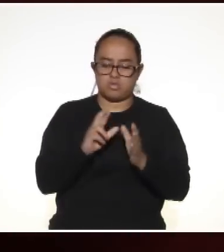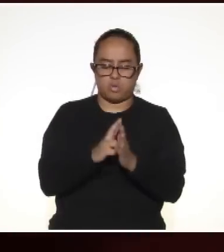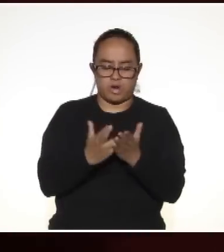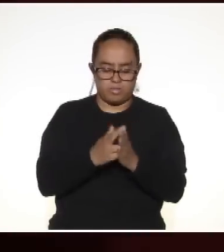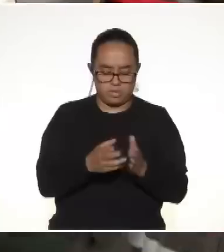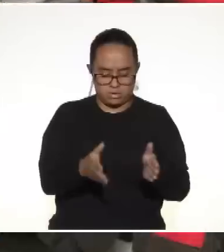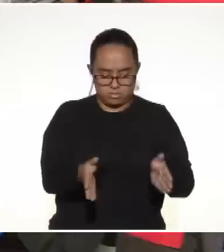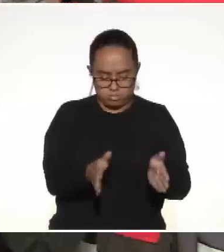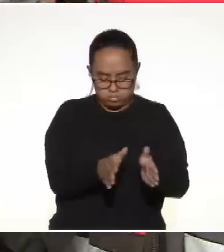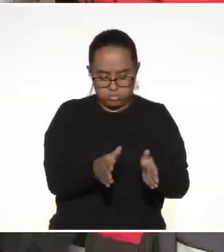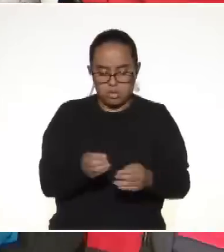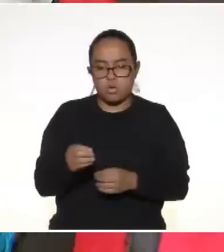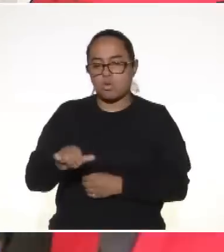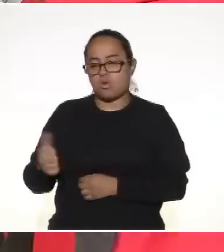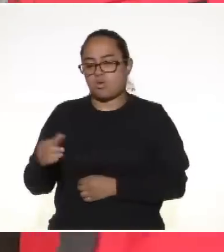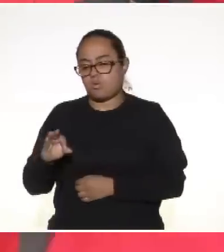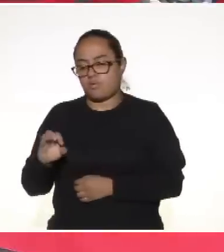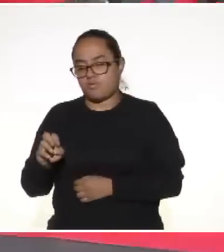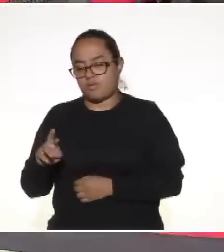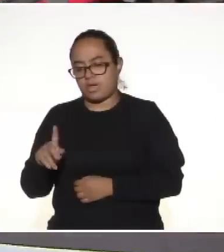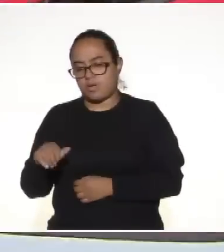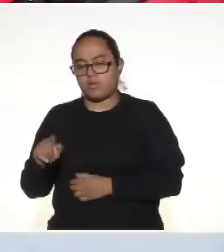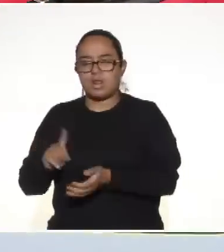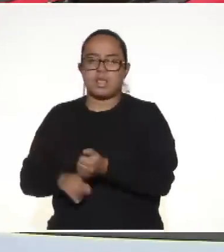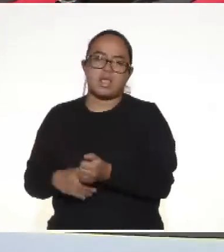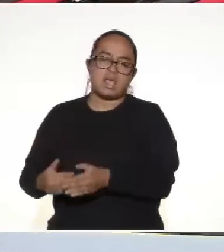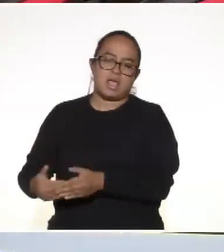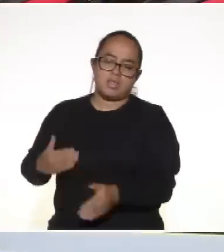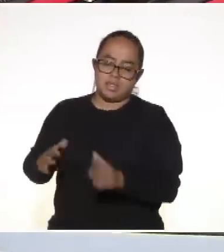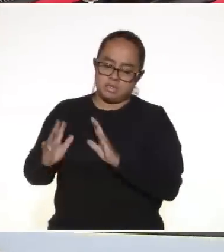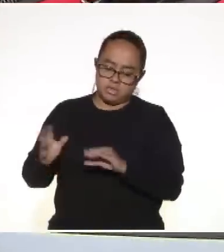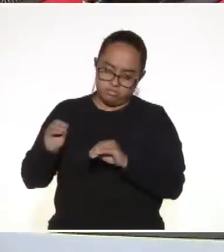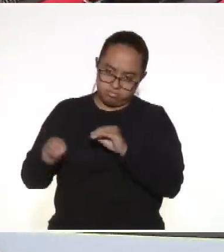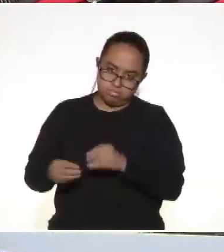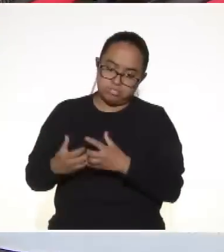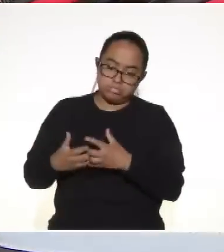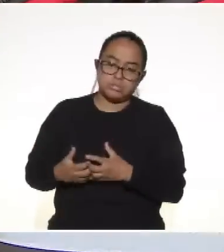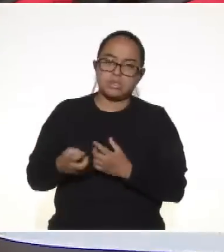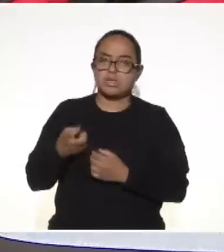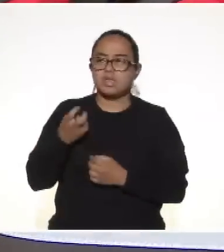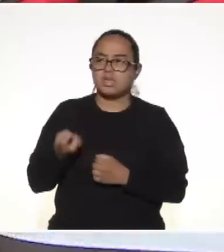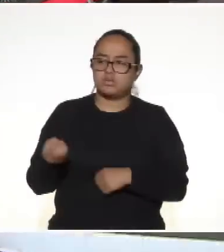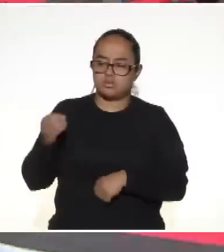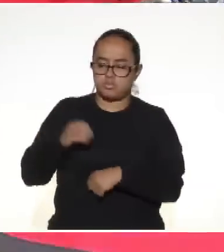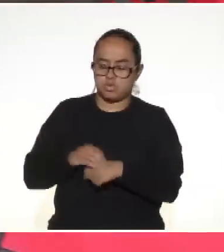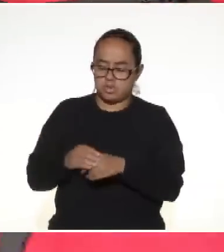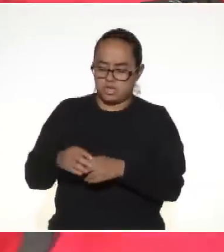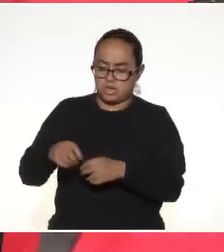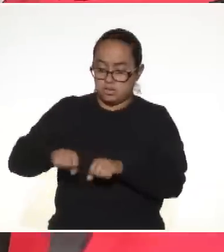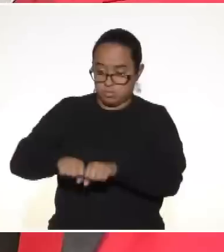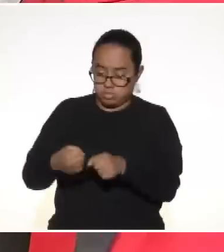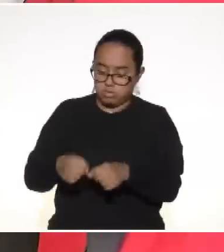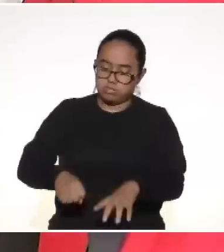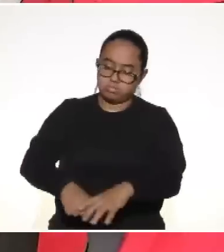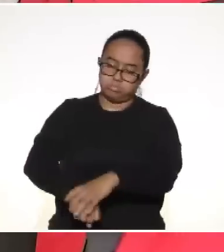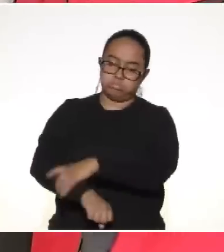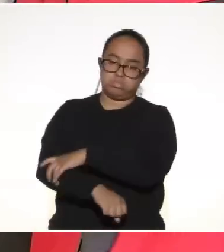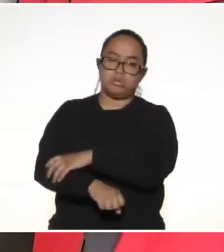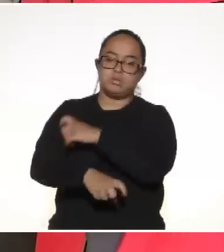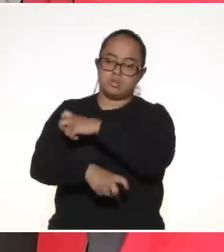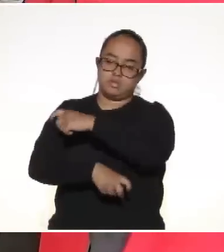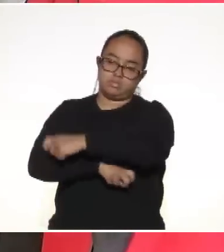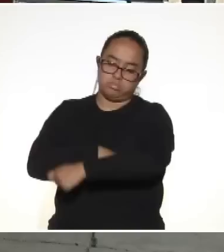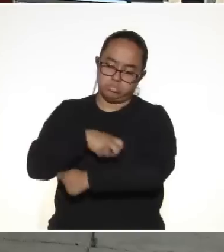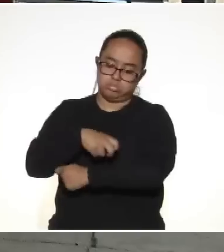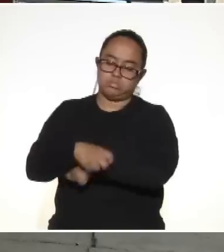el otro tipo de férulas son férulas que ya están prefabricadas. Estas solamente se colocan en la extremidad y tienen ellas mismas sus propias cintas con las que se